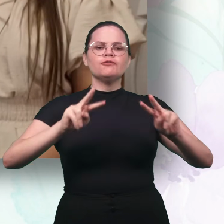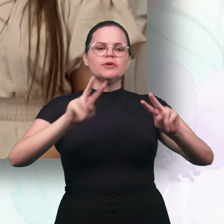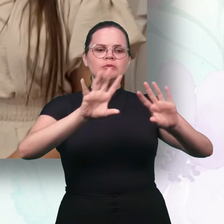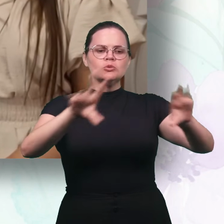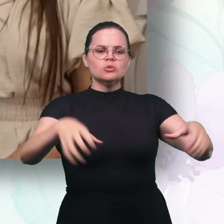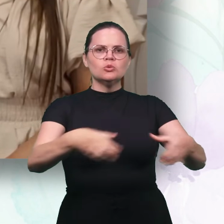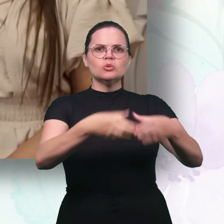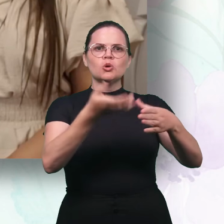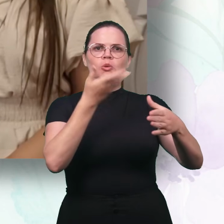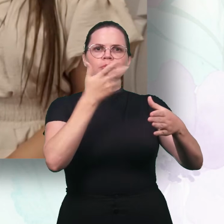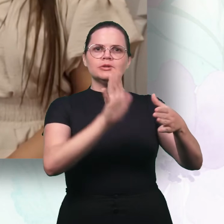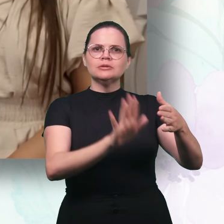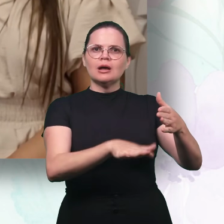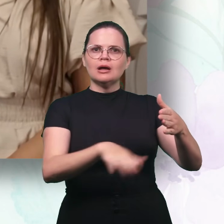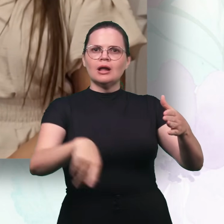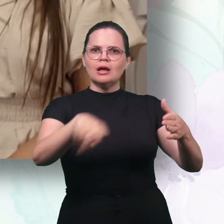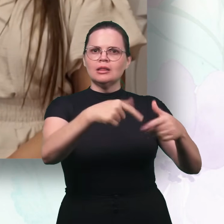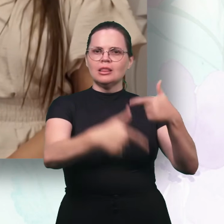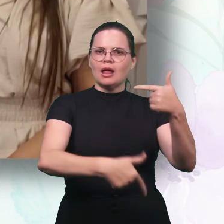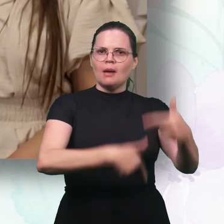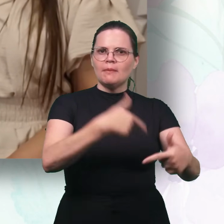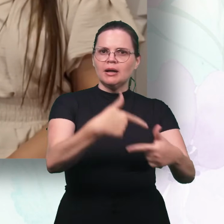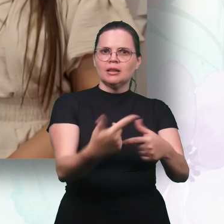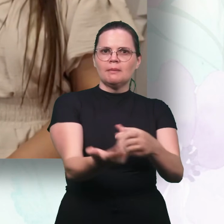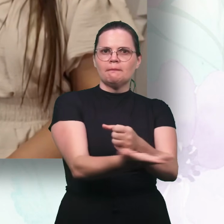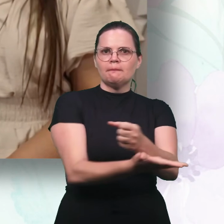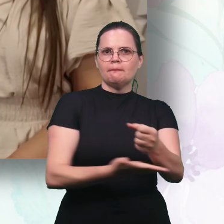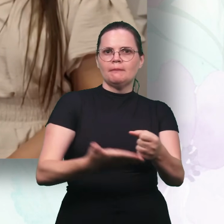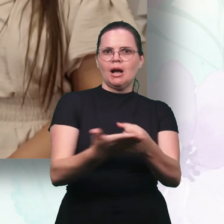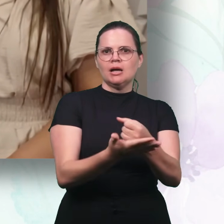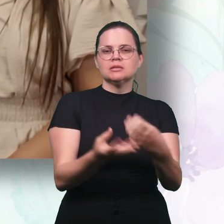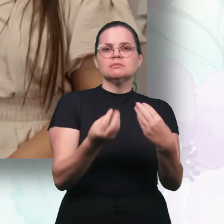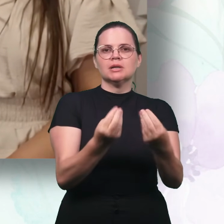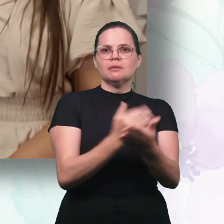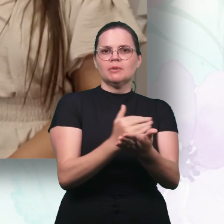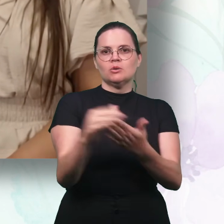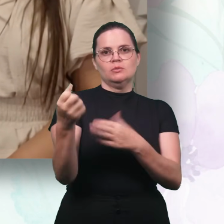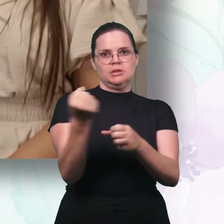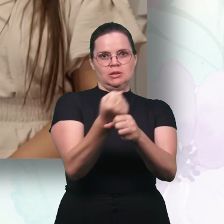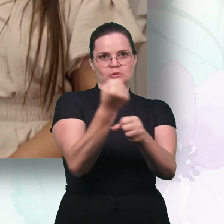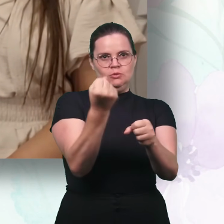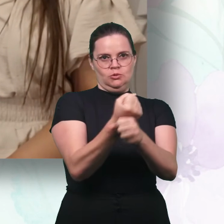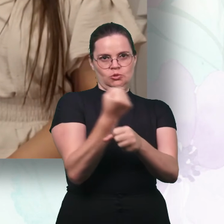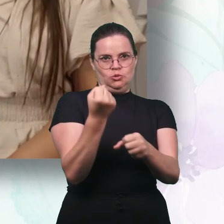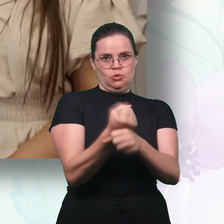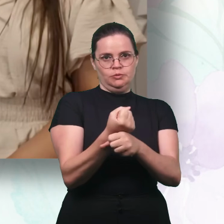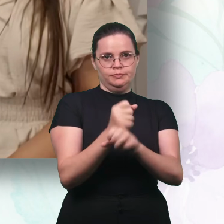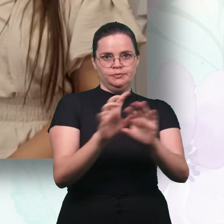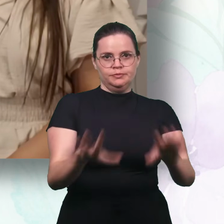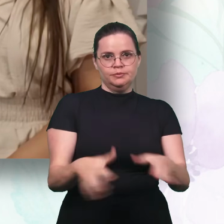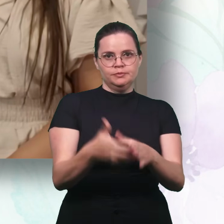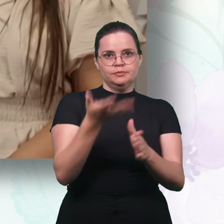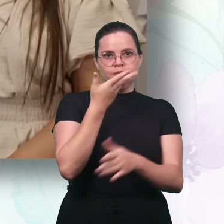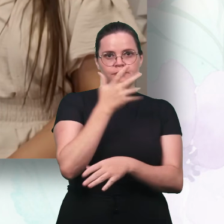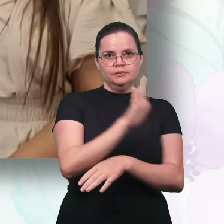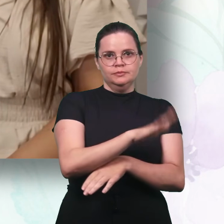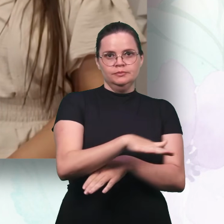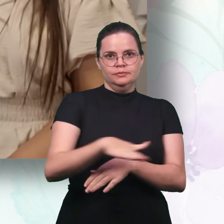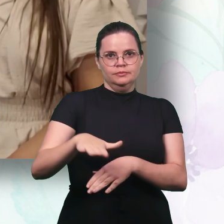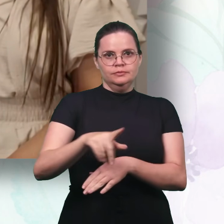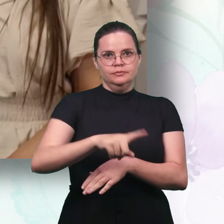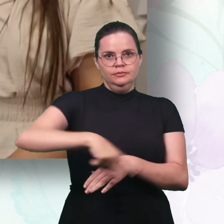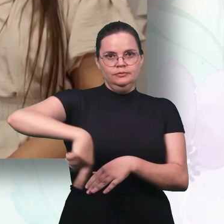anciano estaba contemplando un grupo de niños trabajando en el cimiento de una construcción. Aquellos niños eran